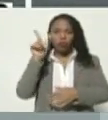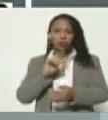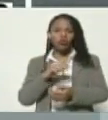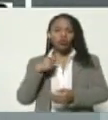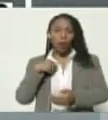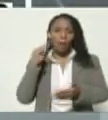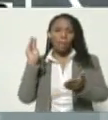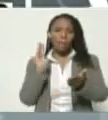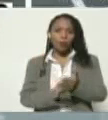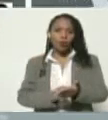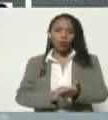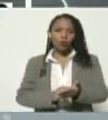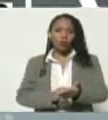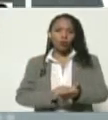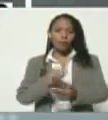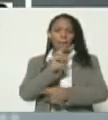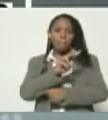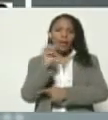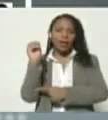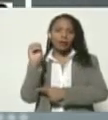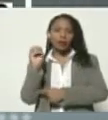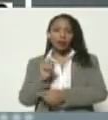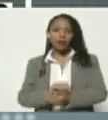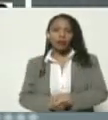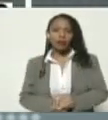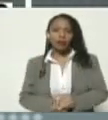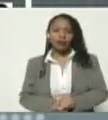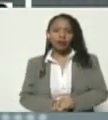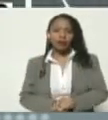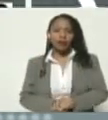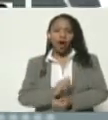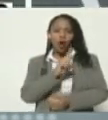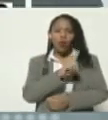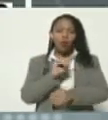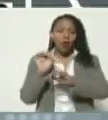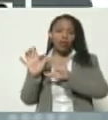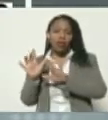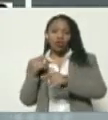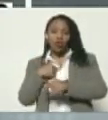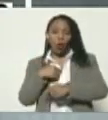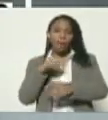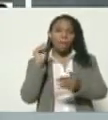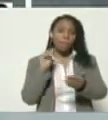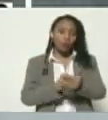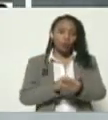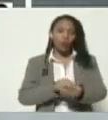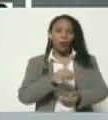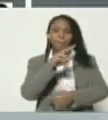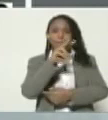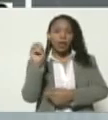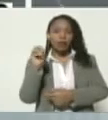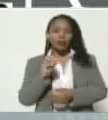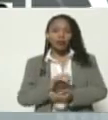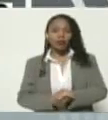le pondría 20. Del 1 al 10 le pondría 20.